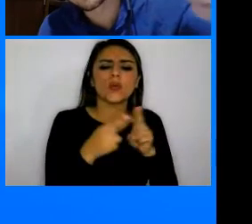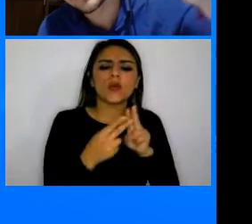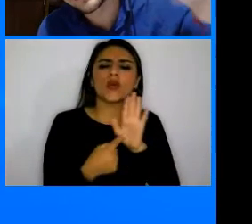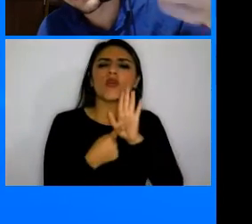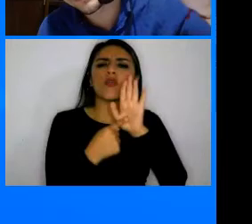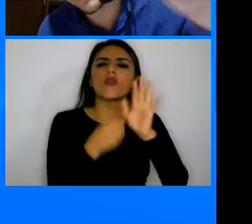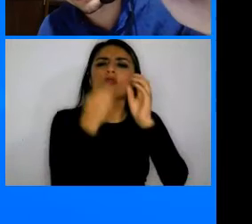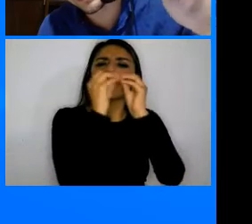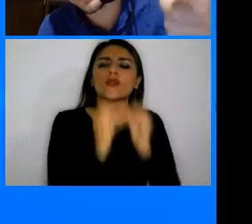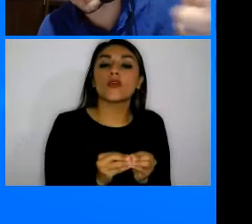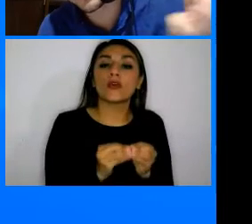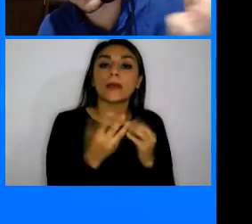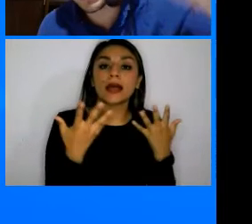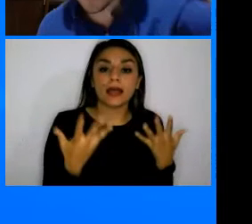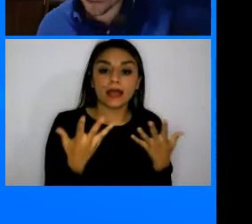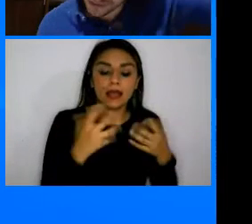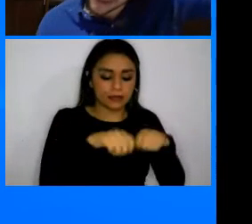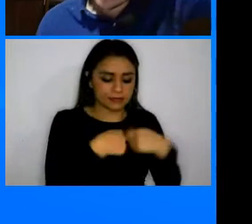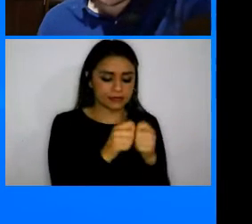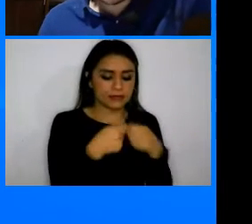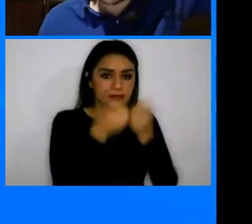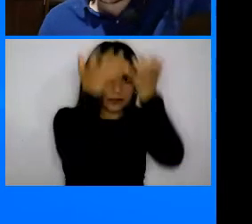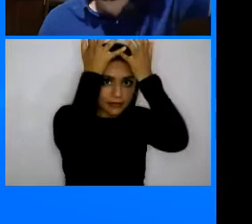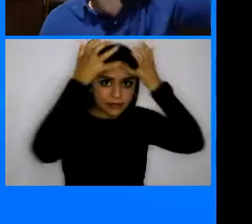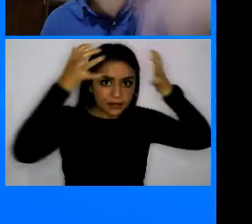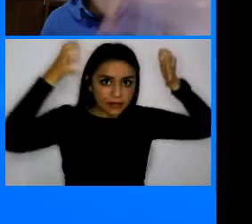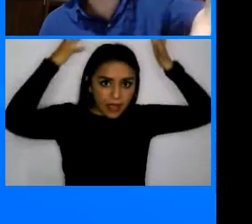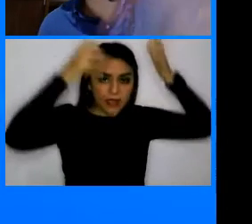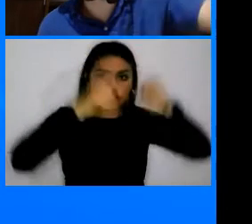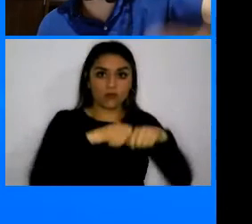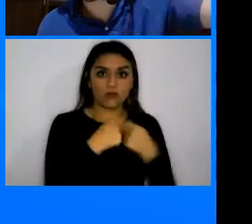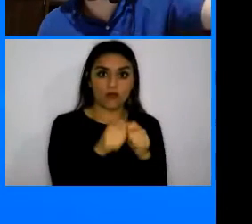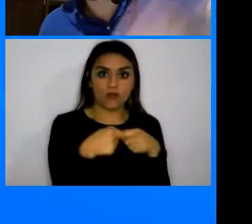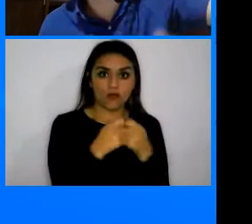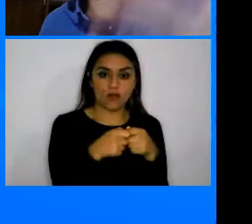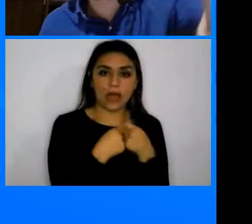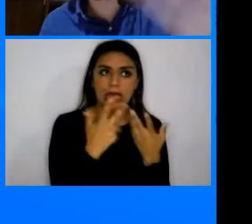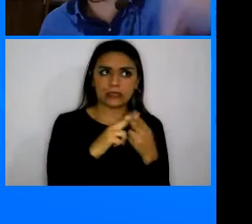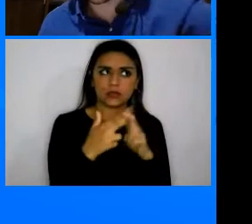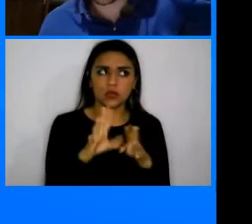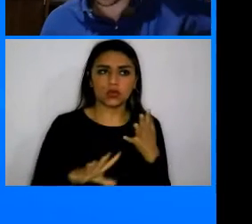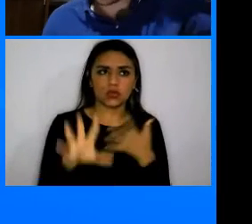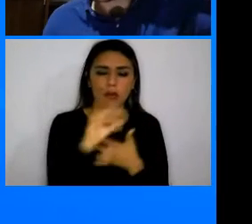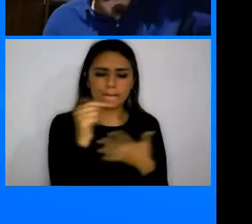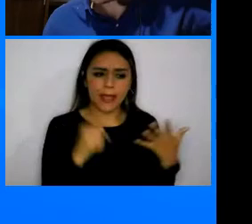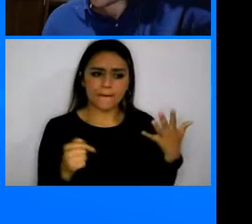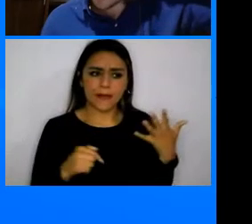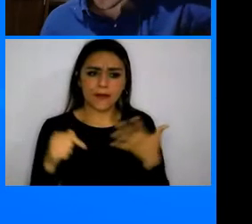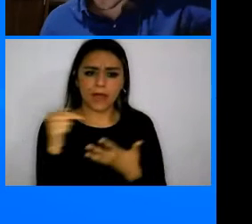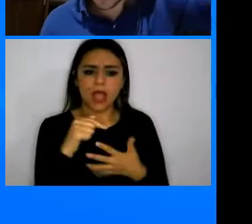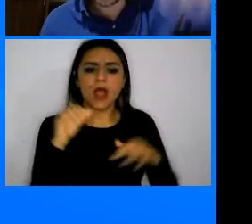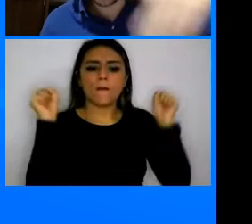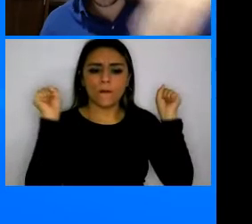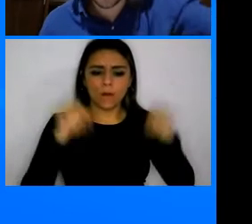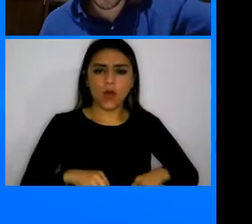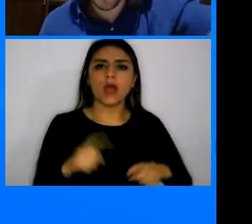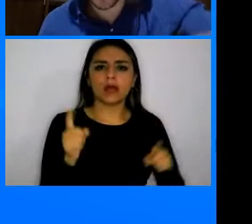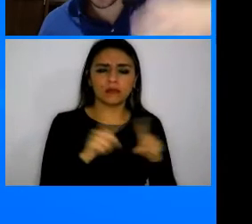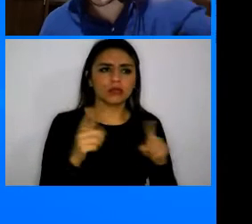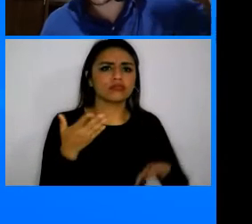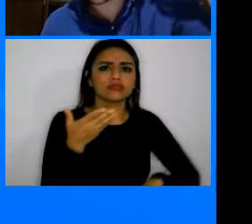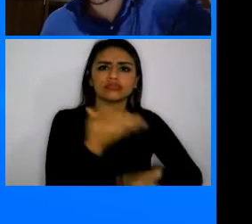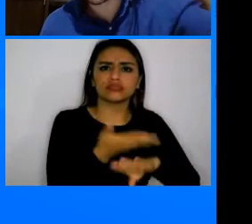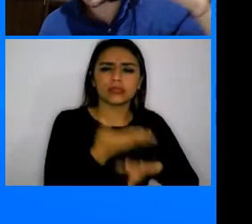la forma en que estaba tejido ese canasto. Entonces ya solo, digamos, a partir de todos estos elementos nosotros podemos generar una serie